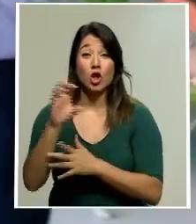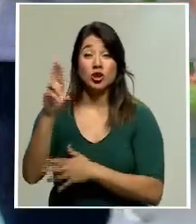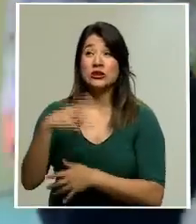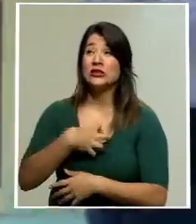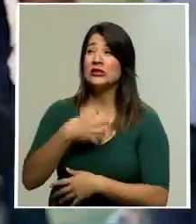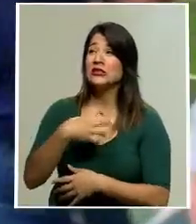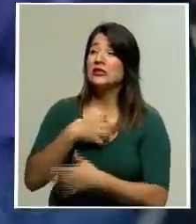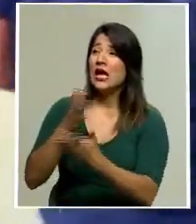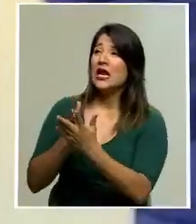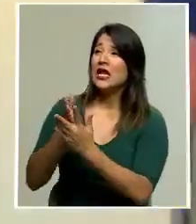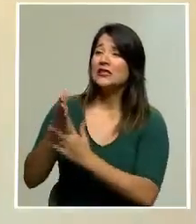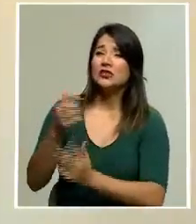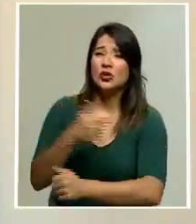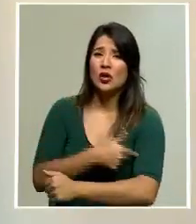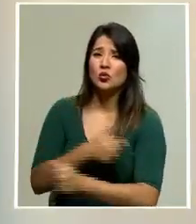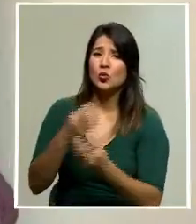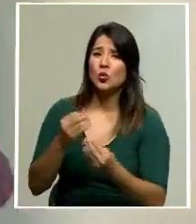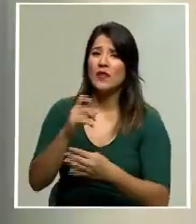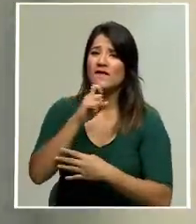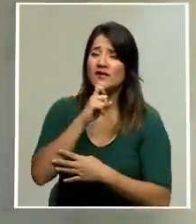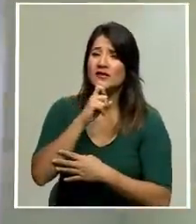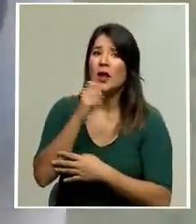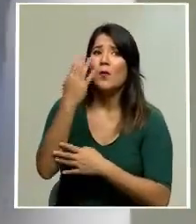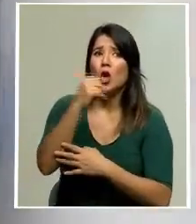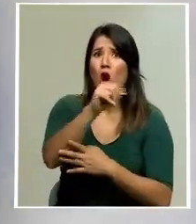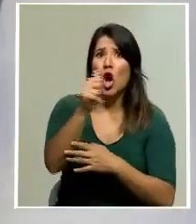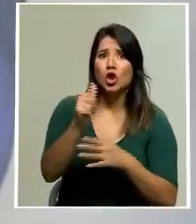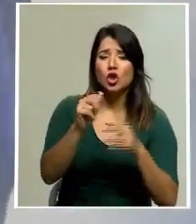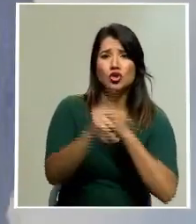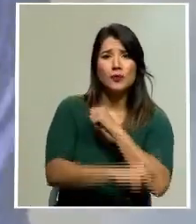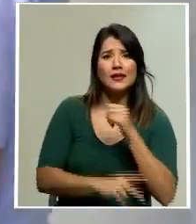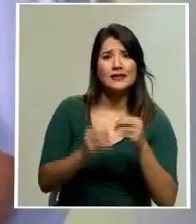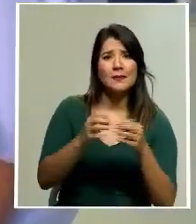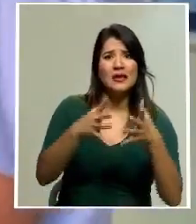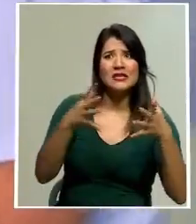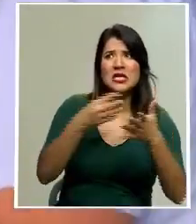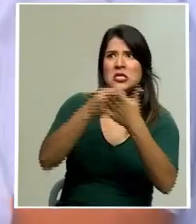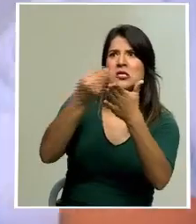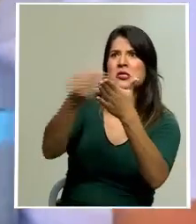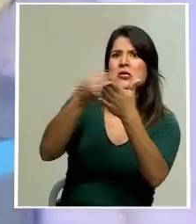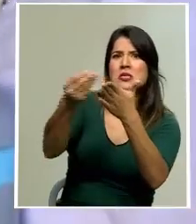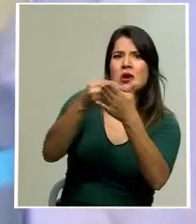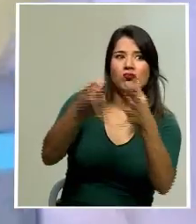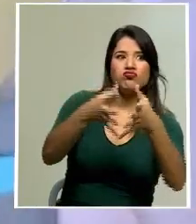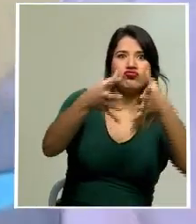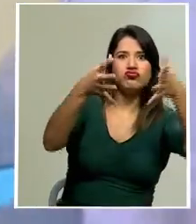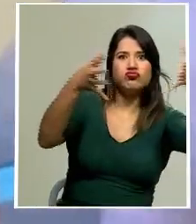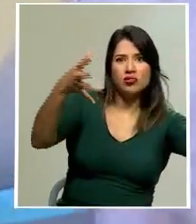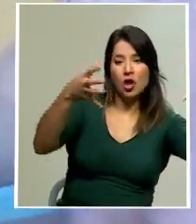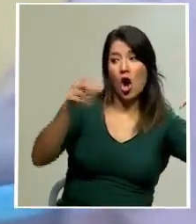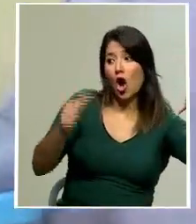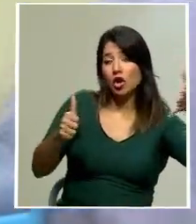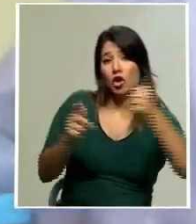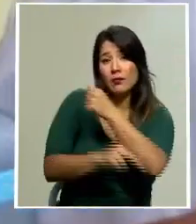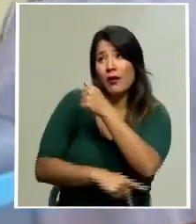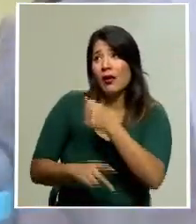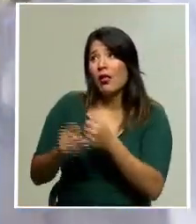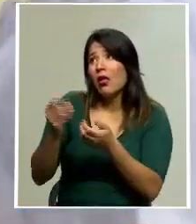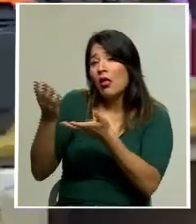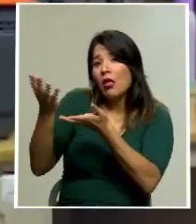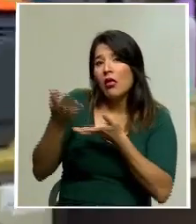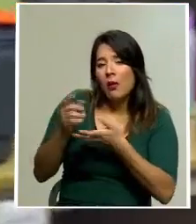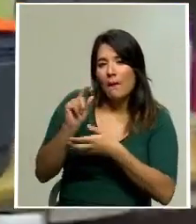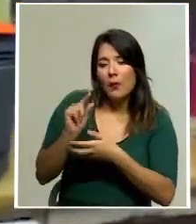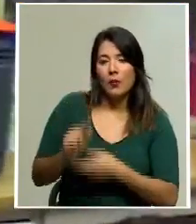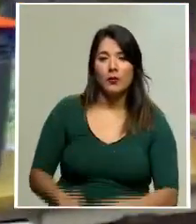acceso a las vacunas ha sido difícil debido al acaparamiento de los países con mayores recursos económicos, como el país estadounidense.